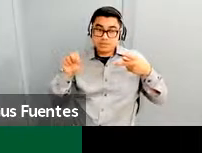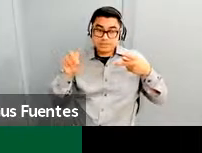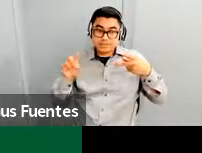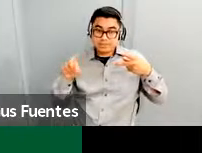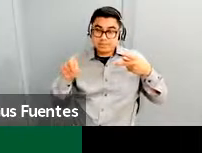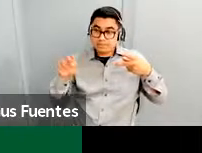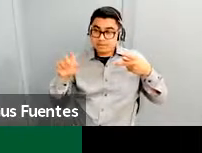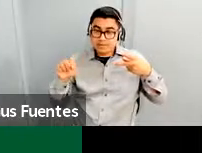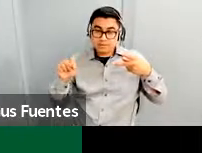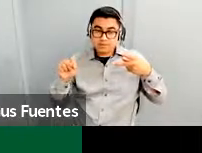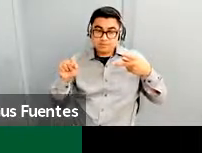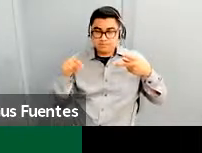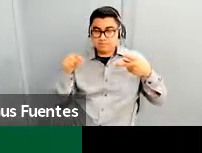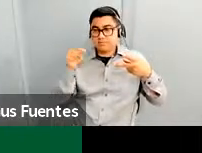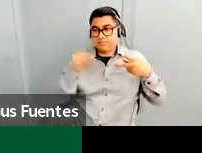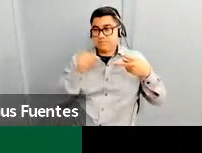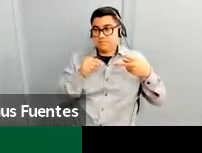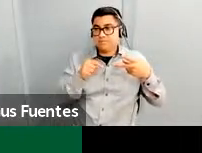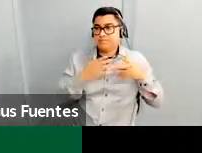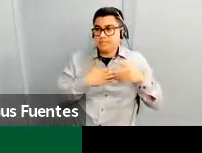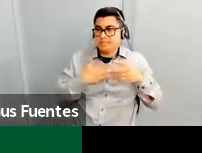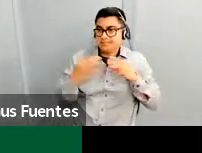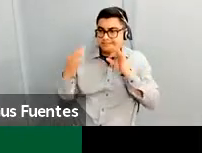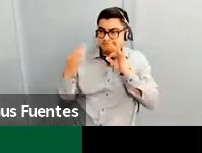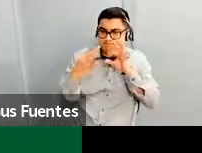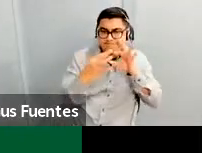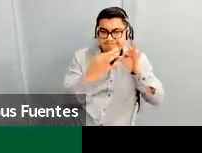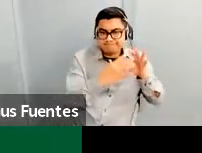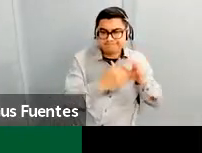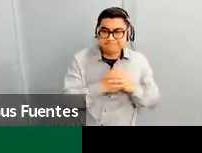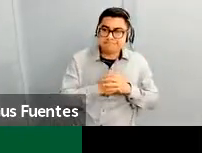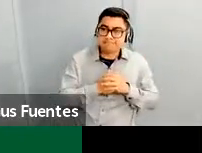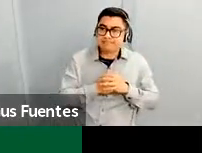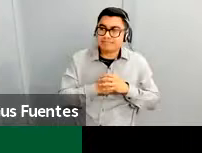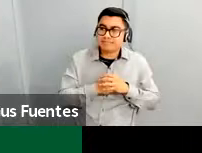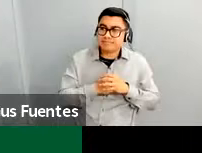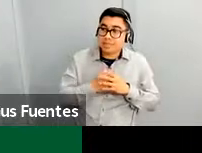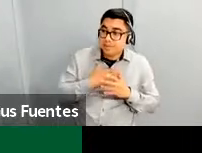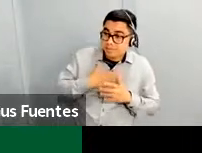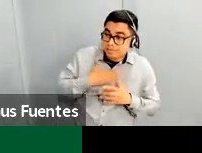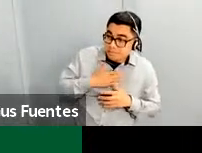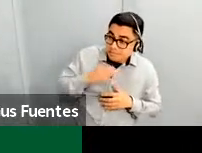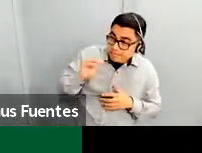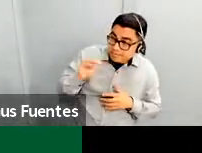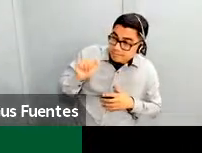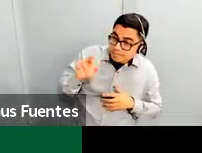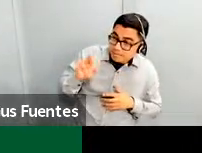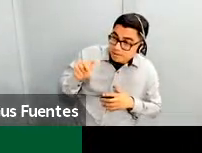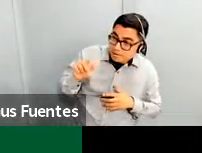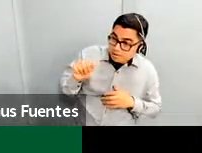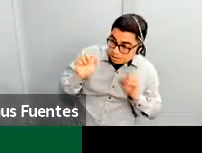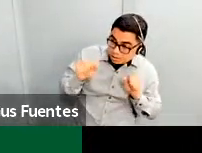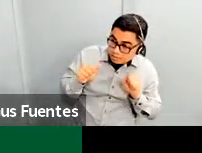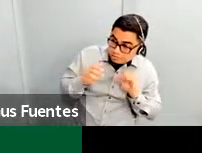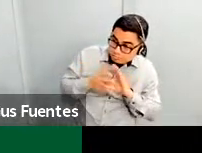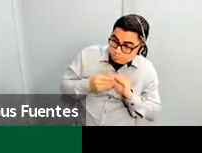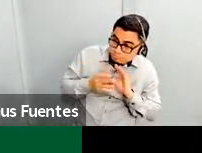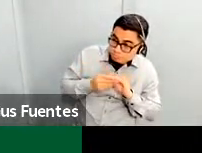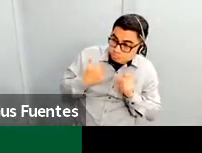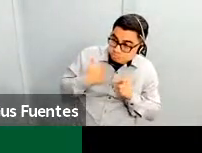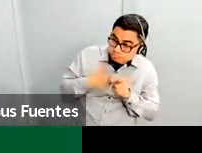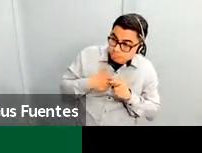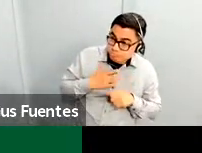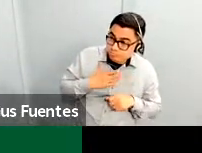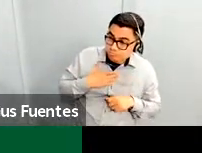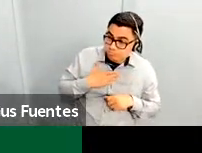pieces there on this slide? Sure. Pueden enviar preguntas y opiniones por correo